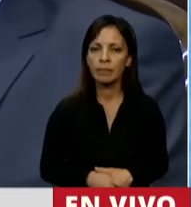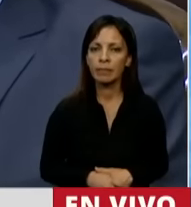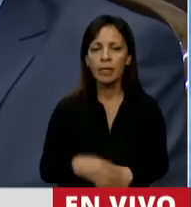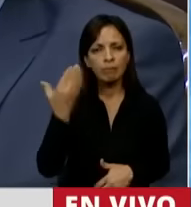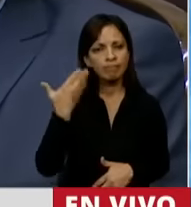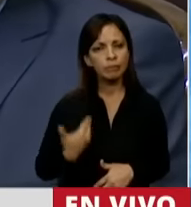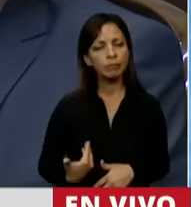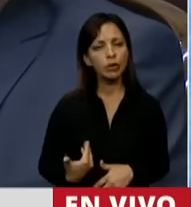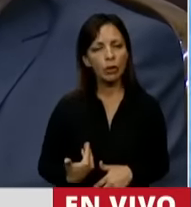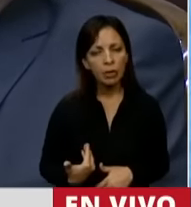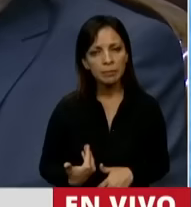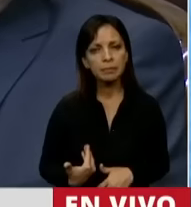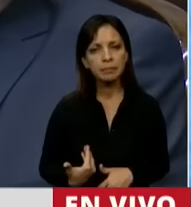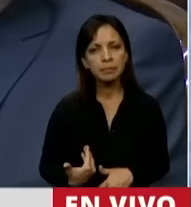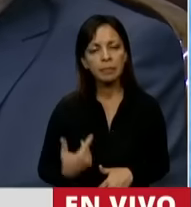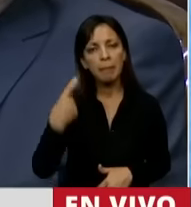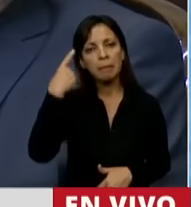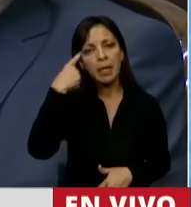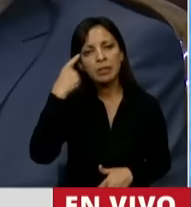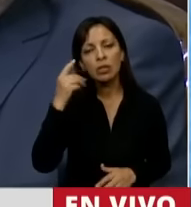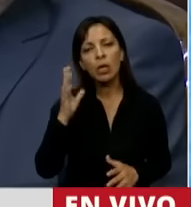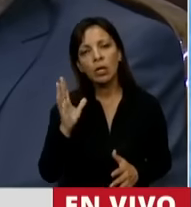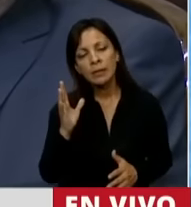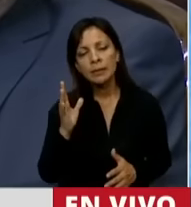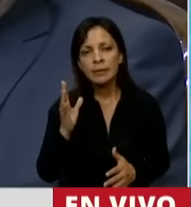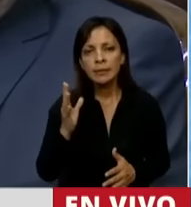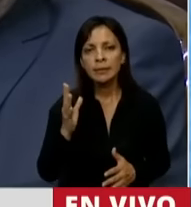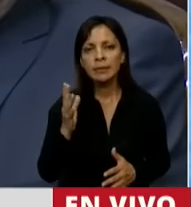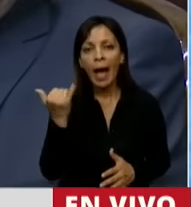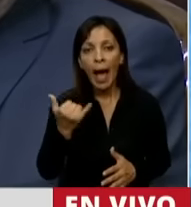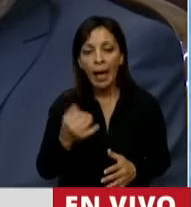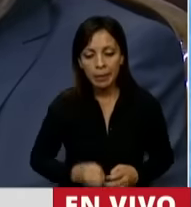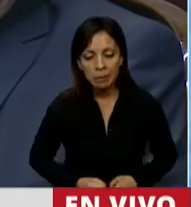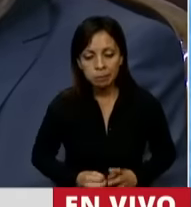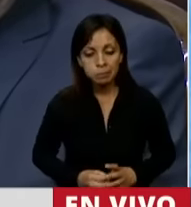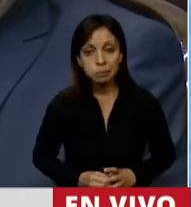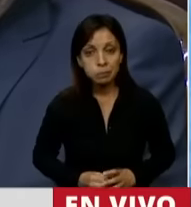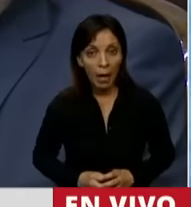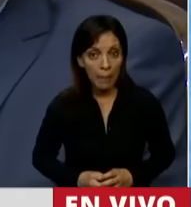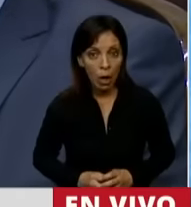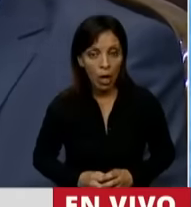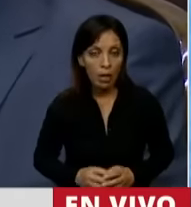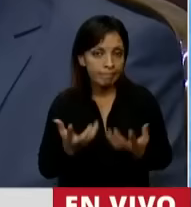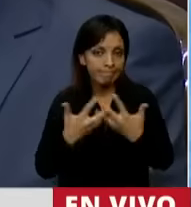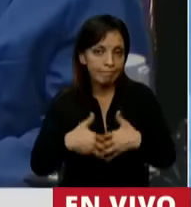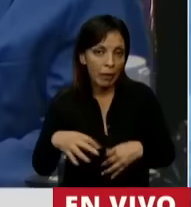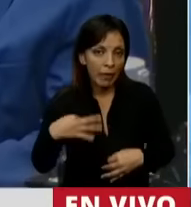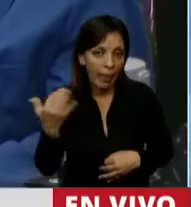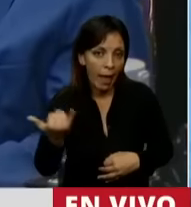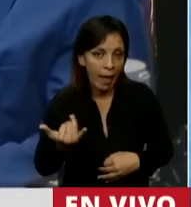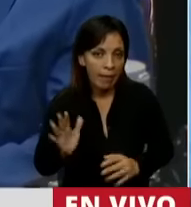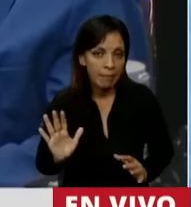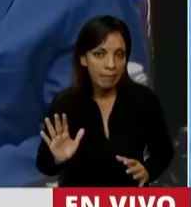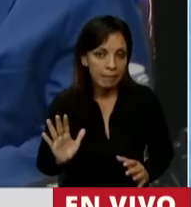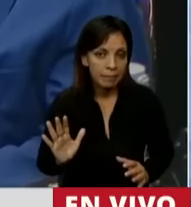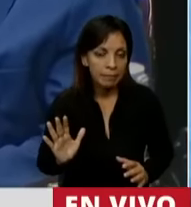Soy de los que piensan que cuando hay embrión, hay vida.